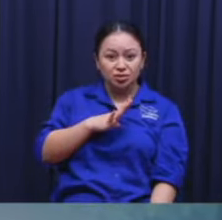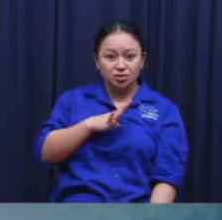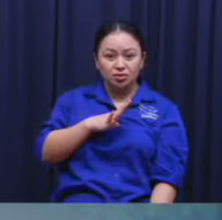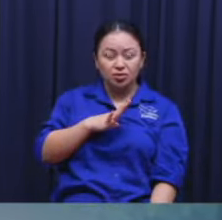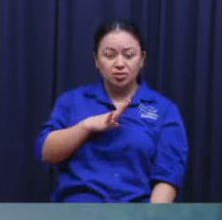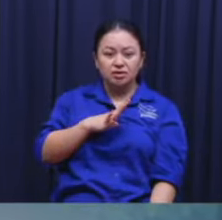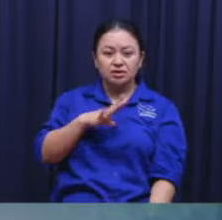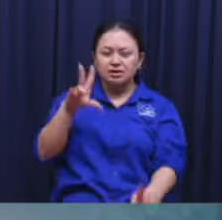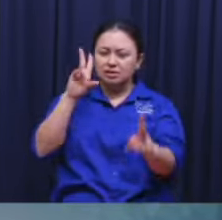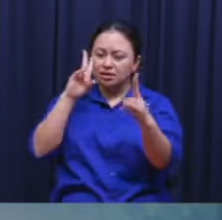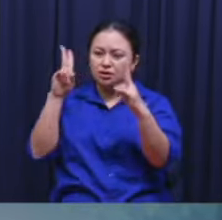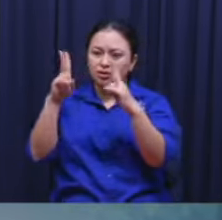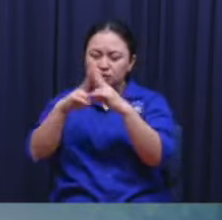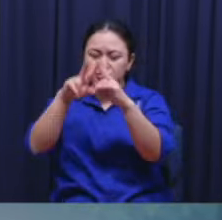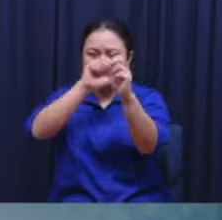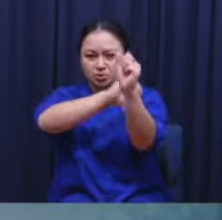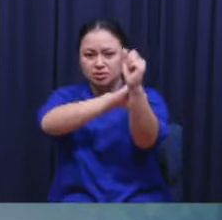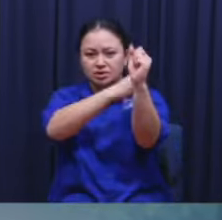autoridad también.